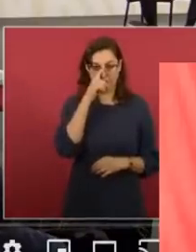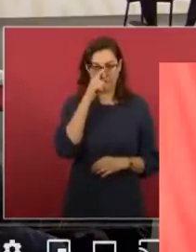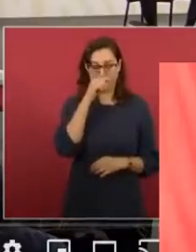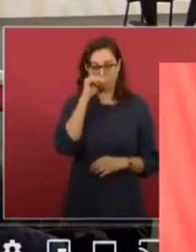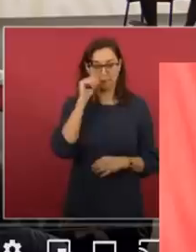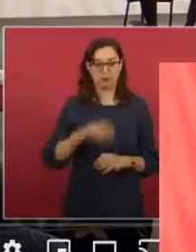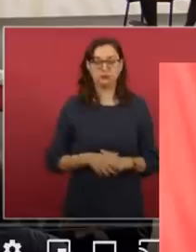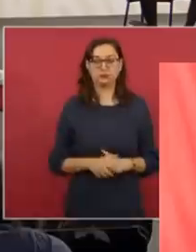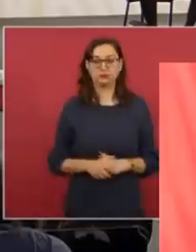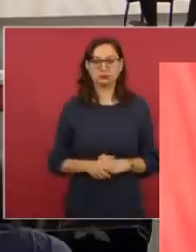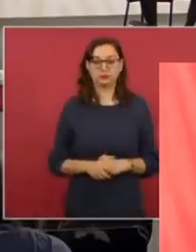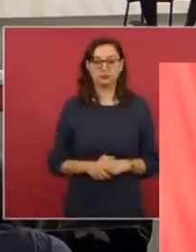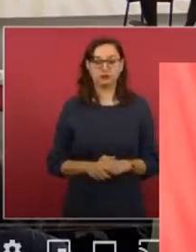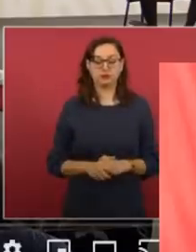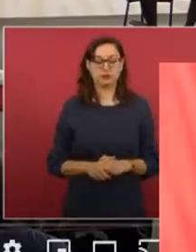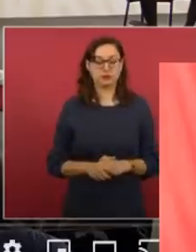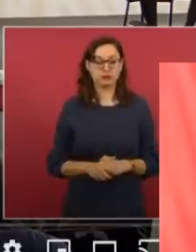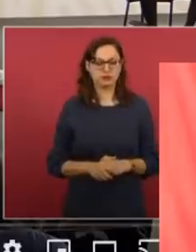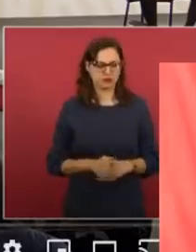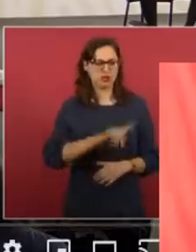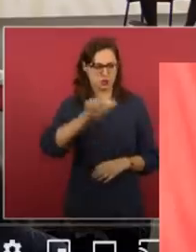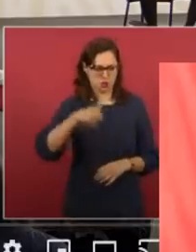vamos a ir pagando en abono